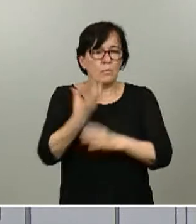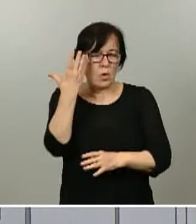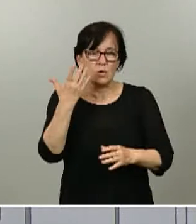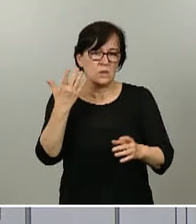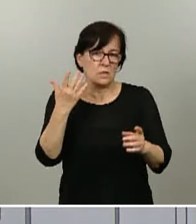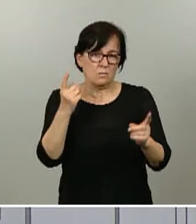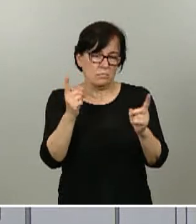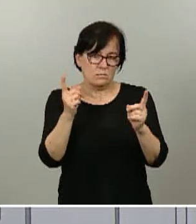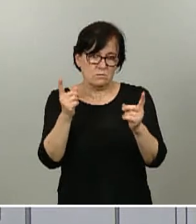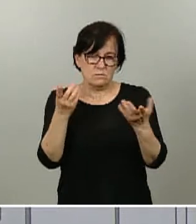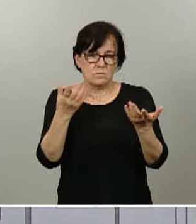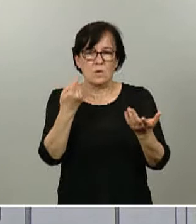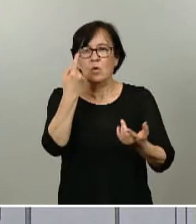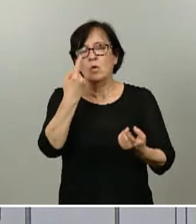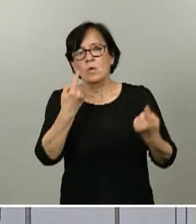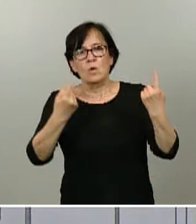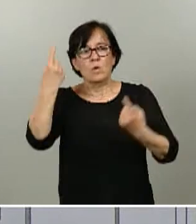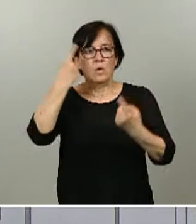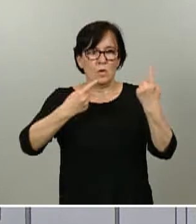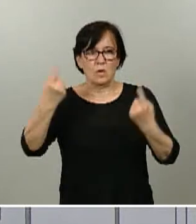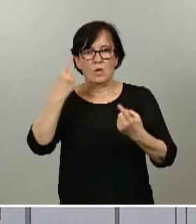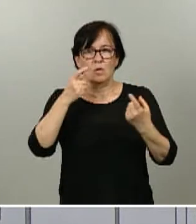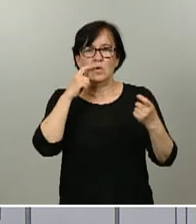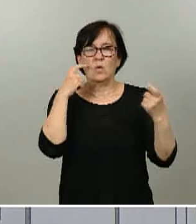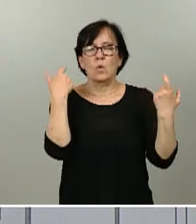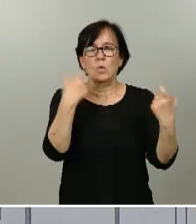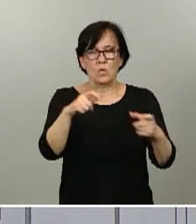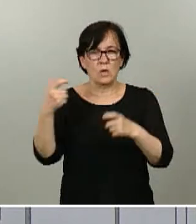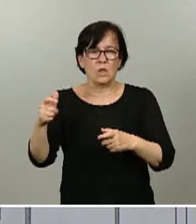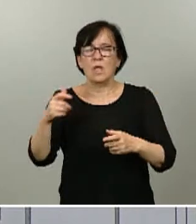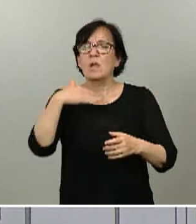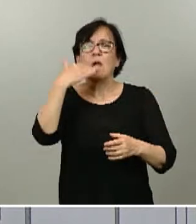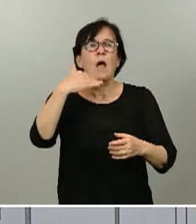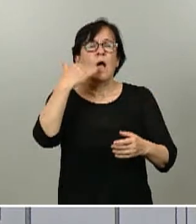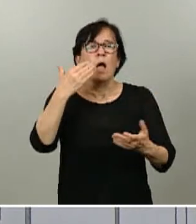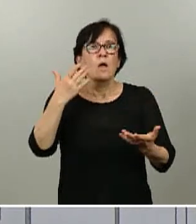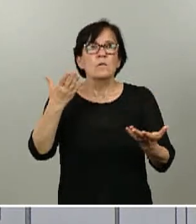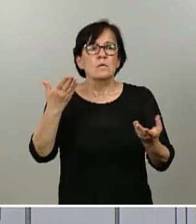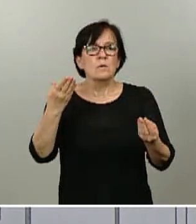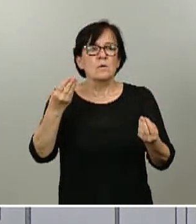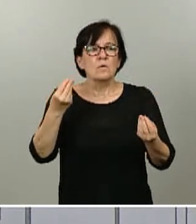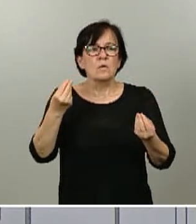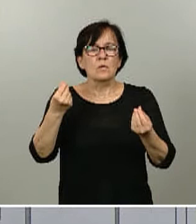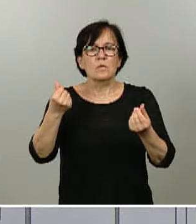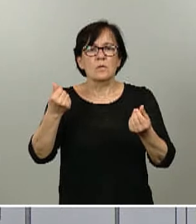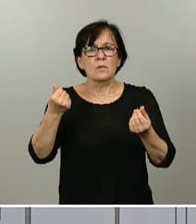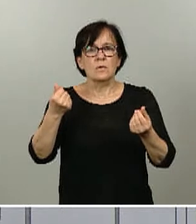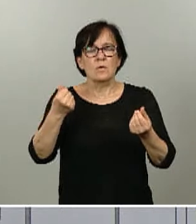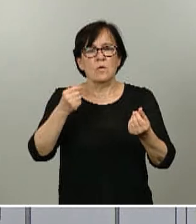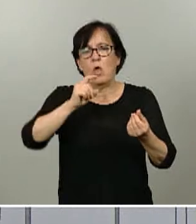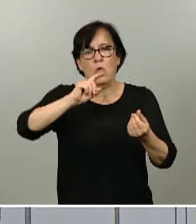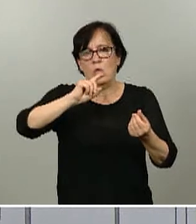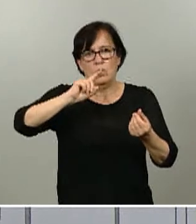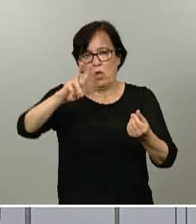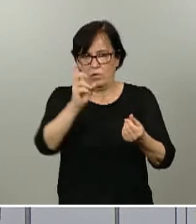de unas cuantas unidades de casos, ninguno de ellos llegaba a la decena. A día